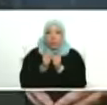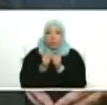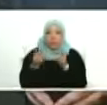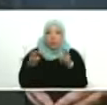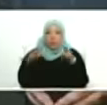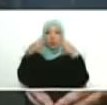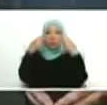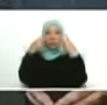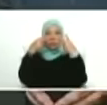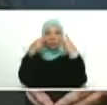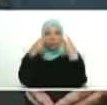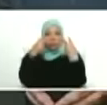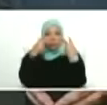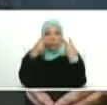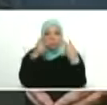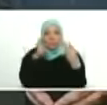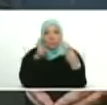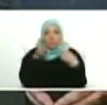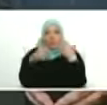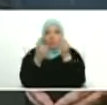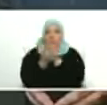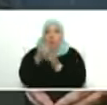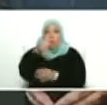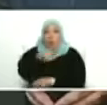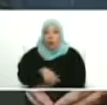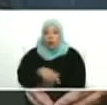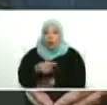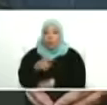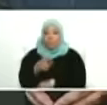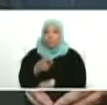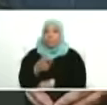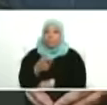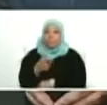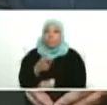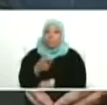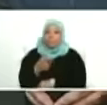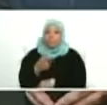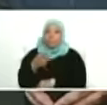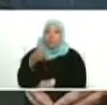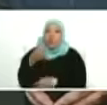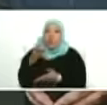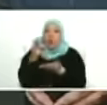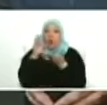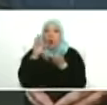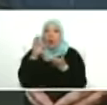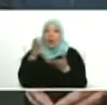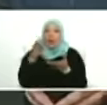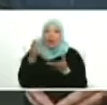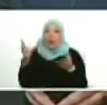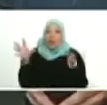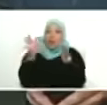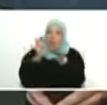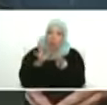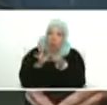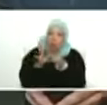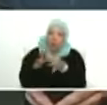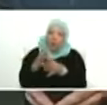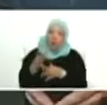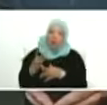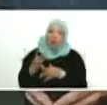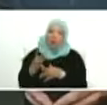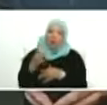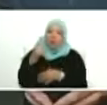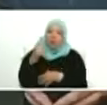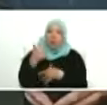nos vimos. Hasta el sol de hoy, por el golfeado y el café, nos unimos Silita y yo, pues, y